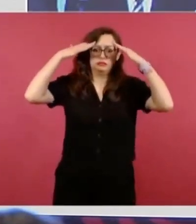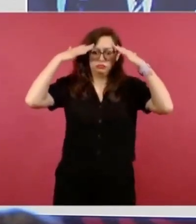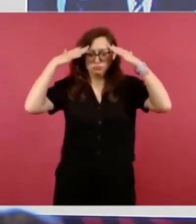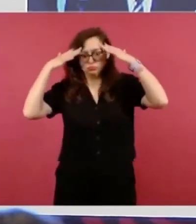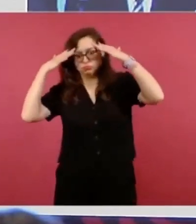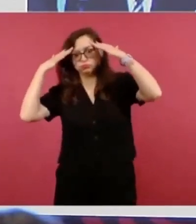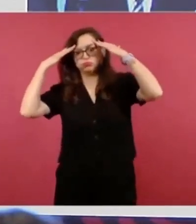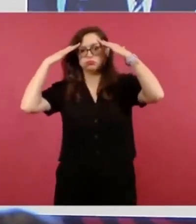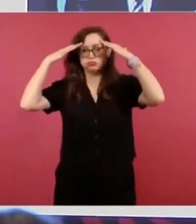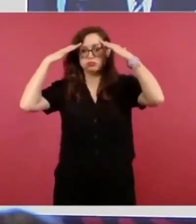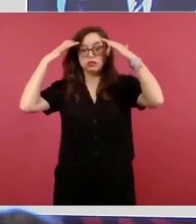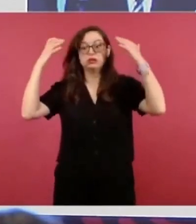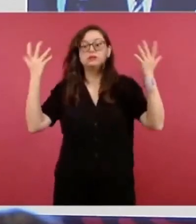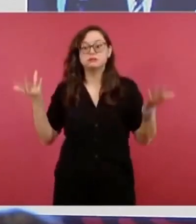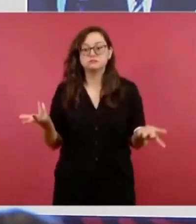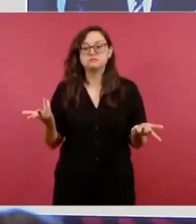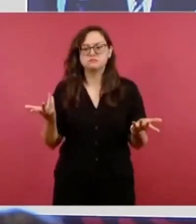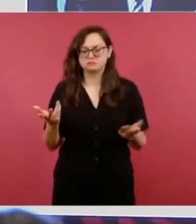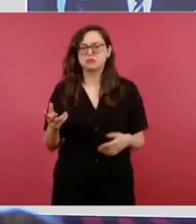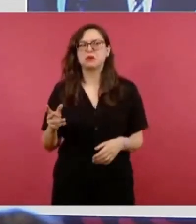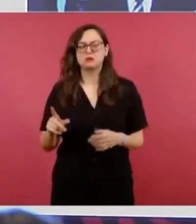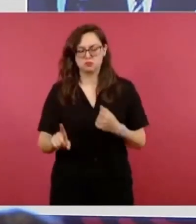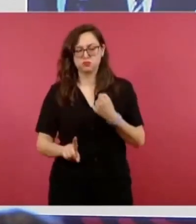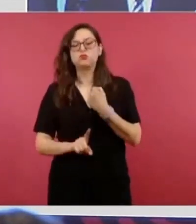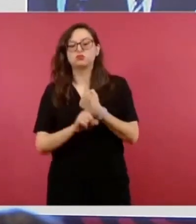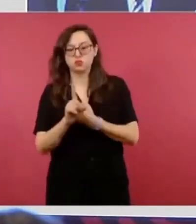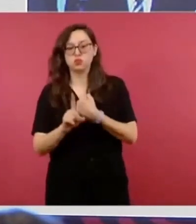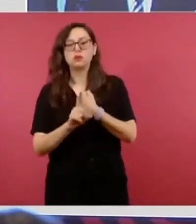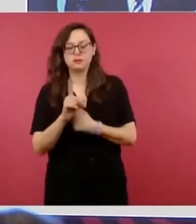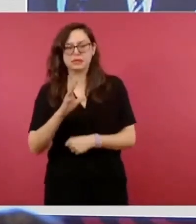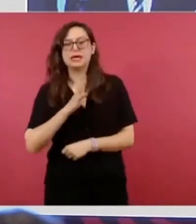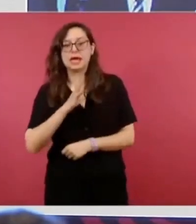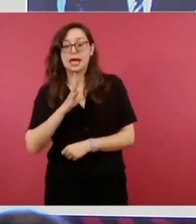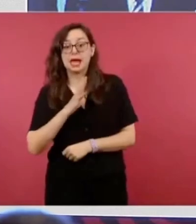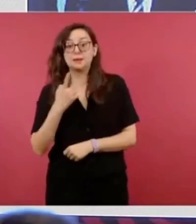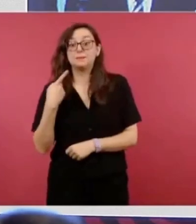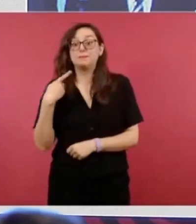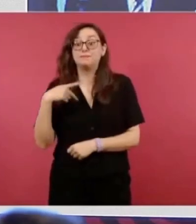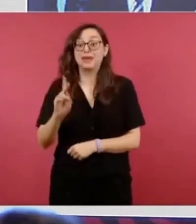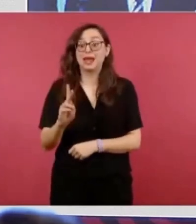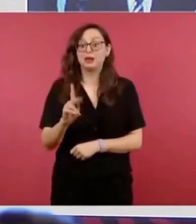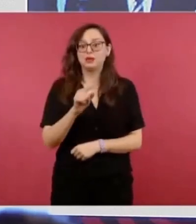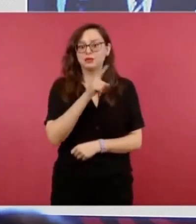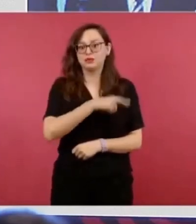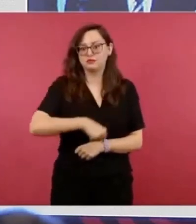No estoy diciendo que no haya problemas, pues, pero los magnifican, es pura nota roja,